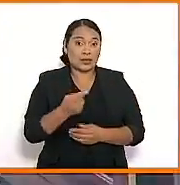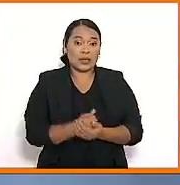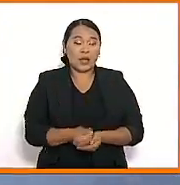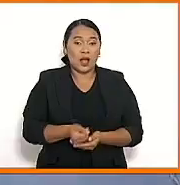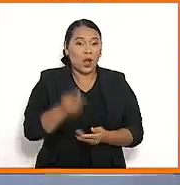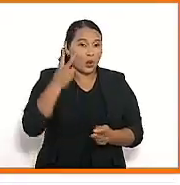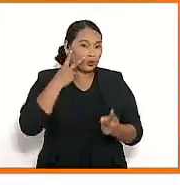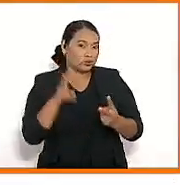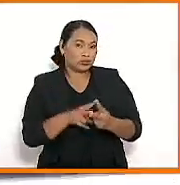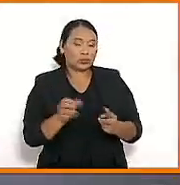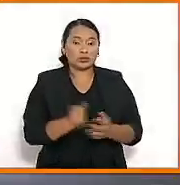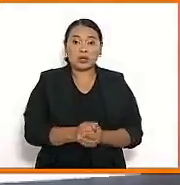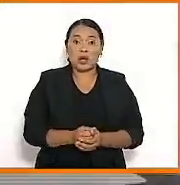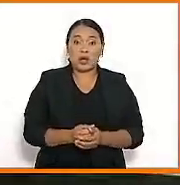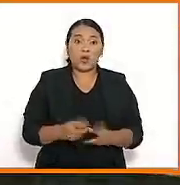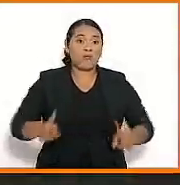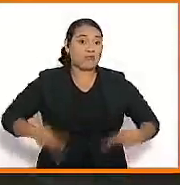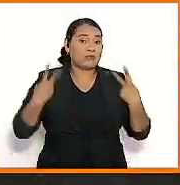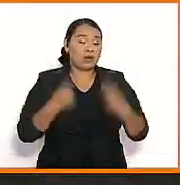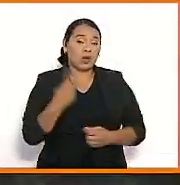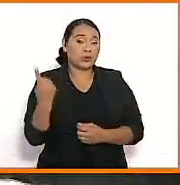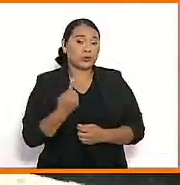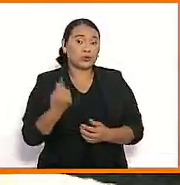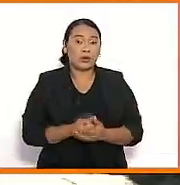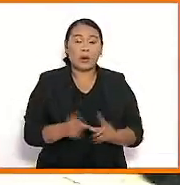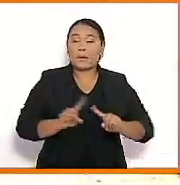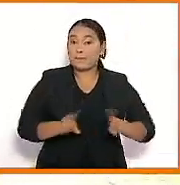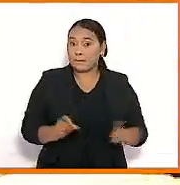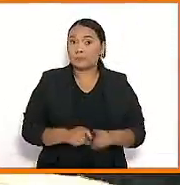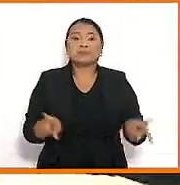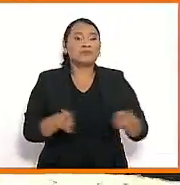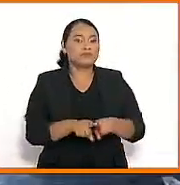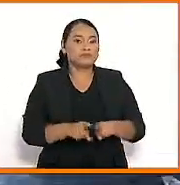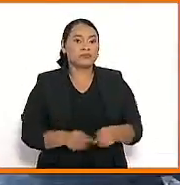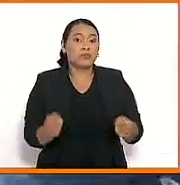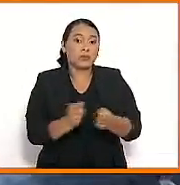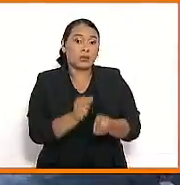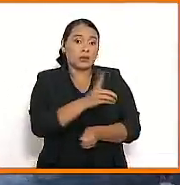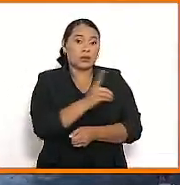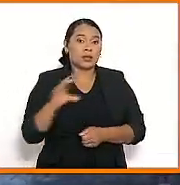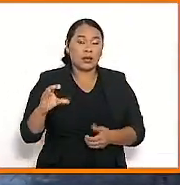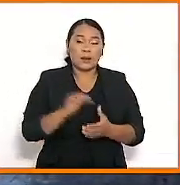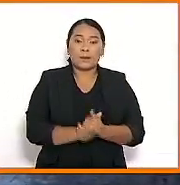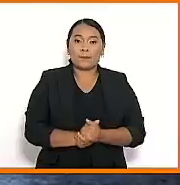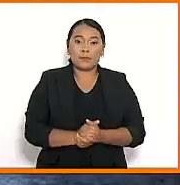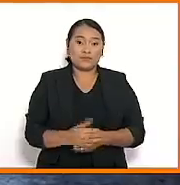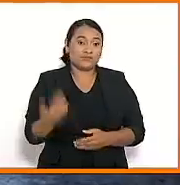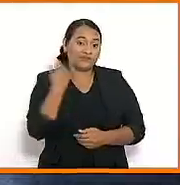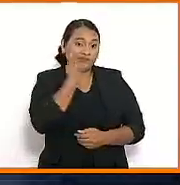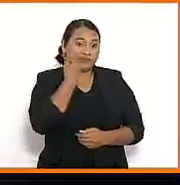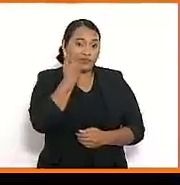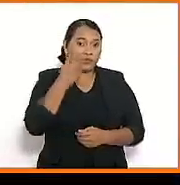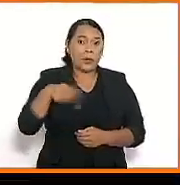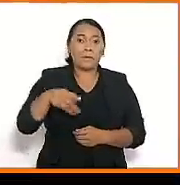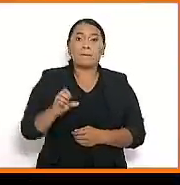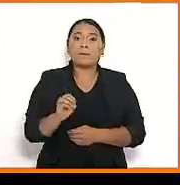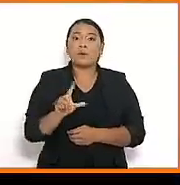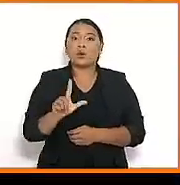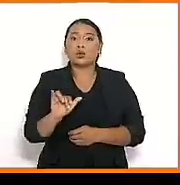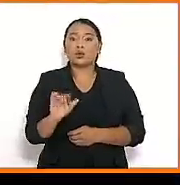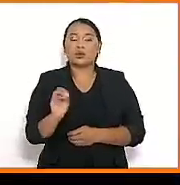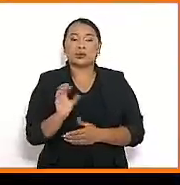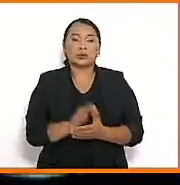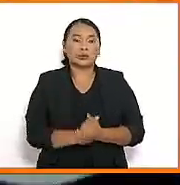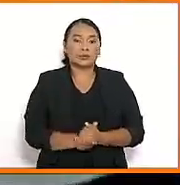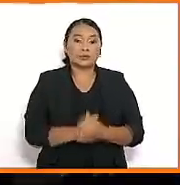solo de su abandono, sino también de su condición de discapacidad, ya que fue diagnosticado con poliomielitis. Hoy el